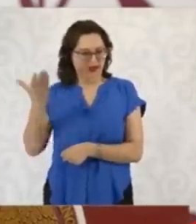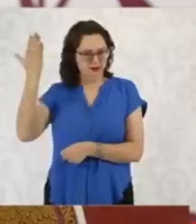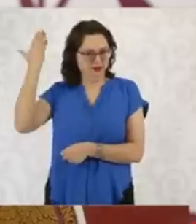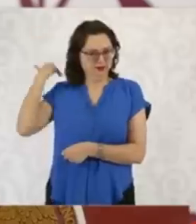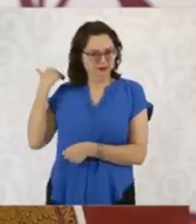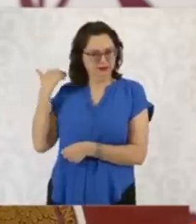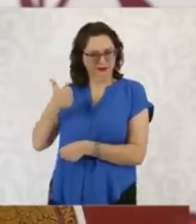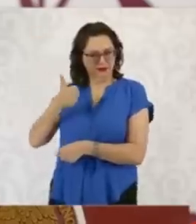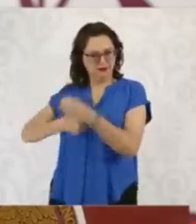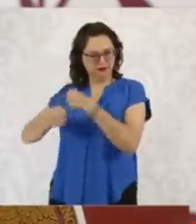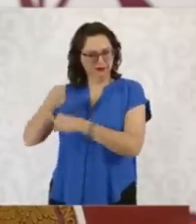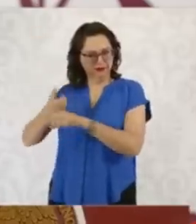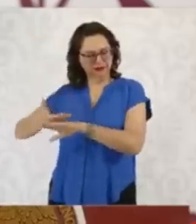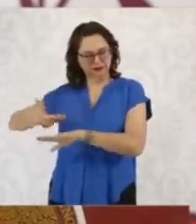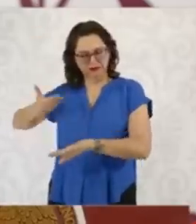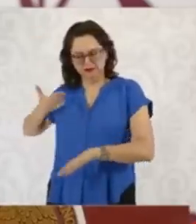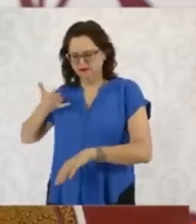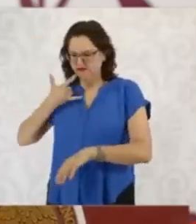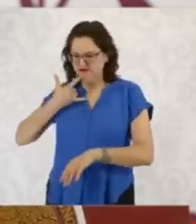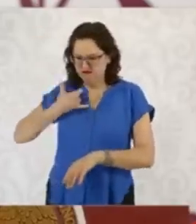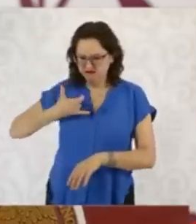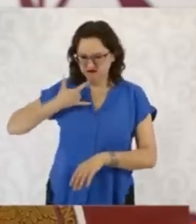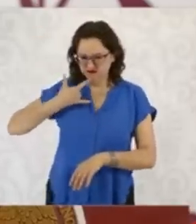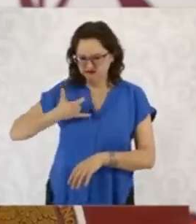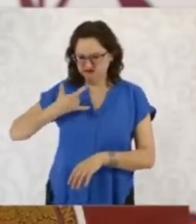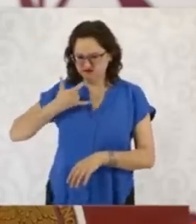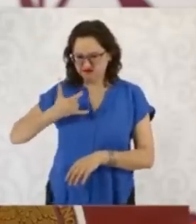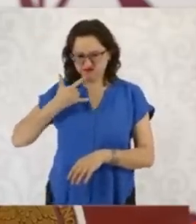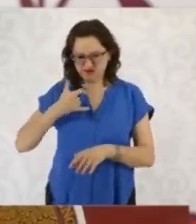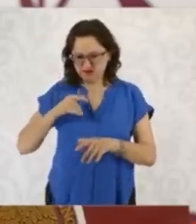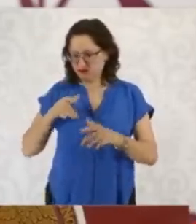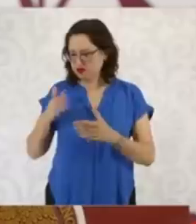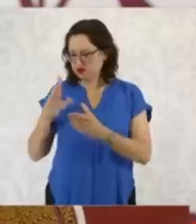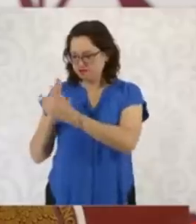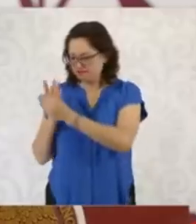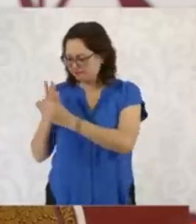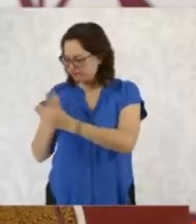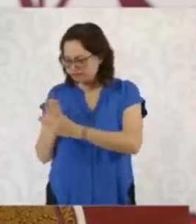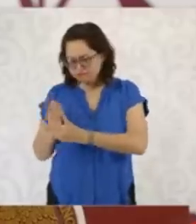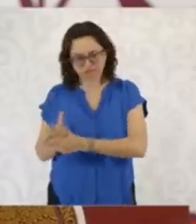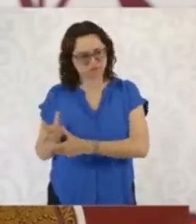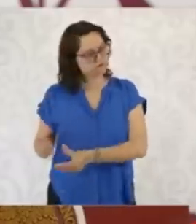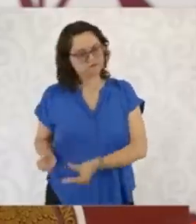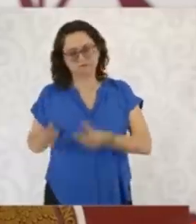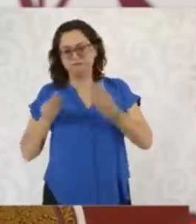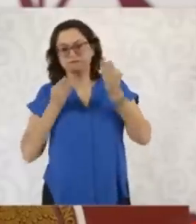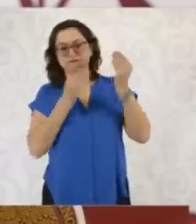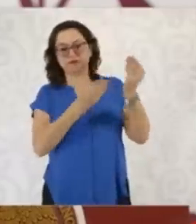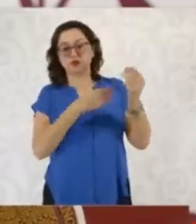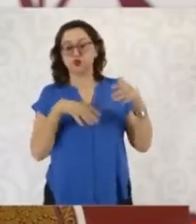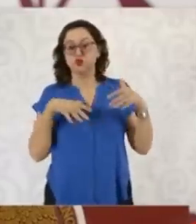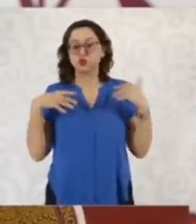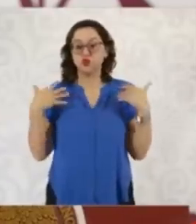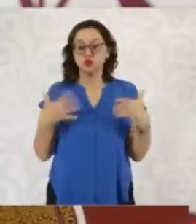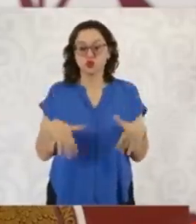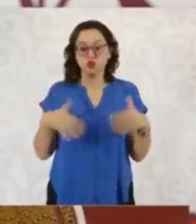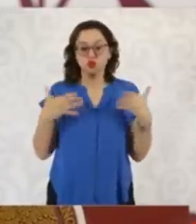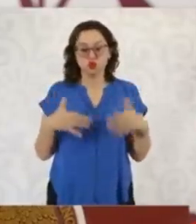y abrió completamente todo y ayudó y dio un aporte invaluable para